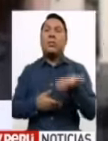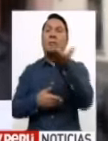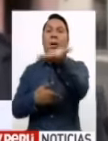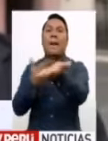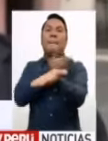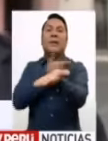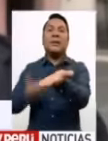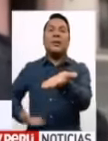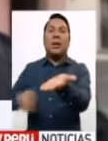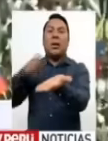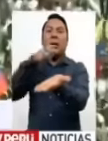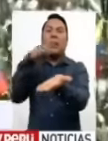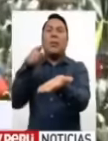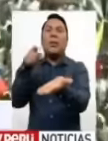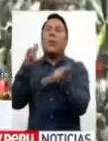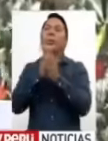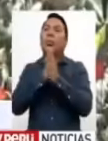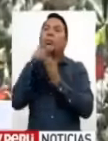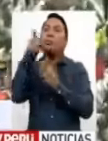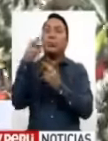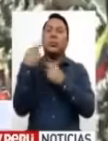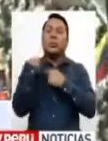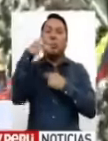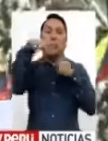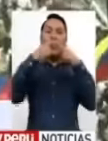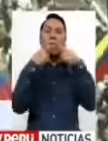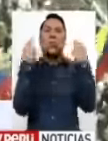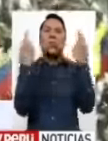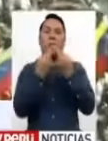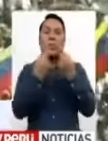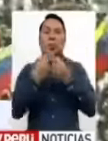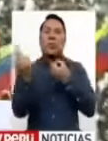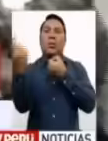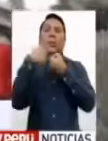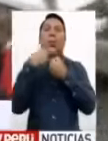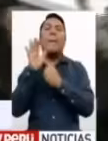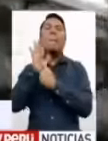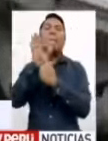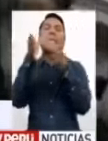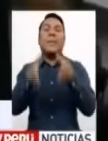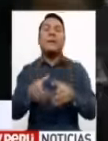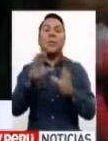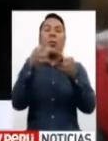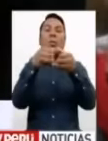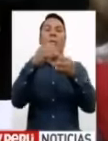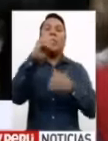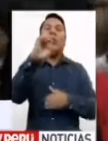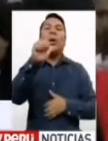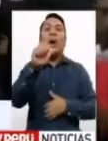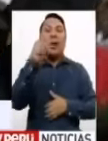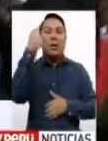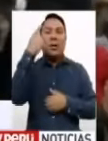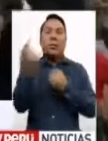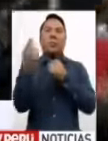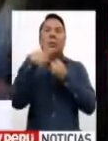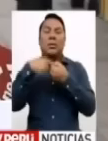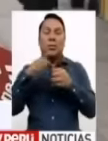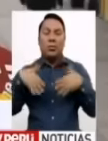solicitándole impulse una reunión extraordinaria de cancilleres miembros de la OEA para discutir la crisis en su